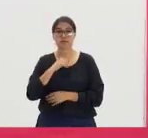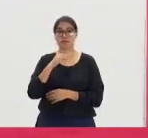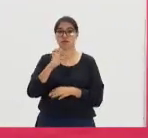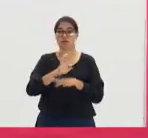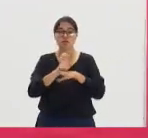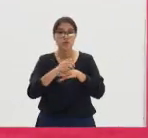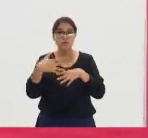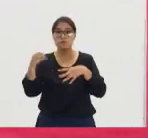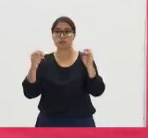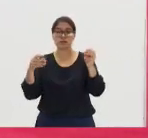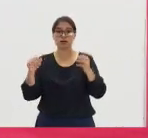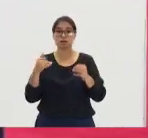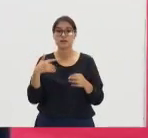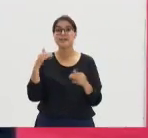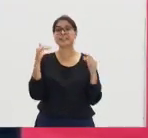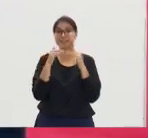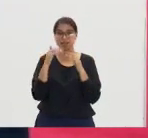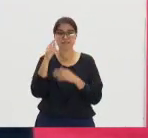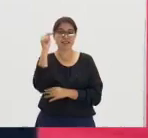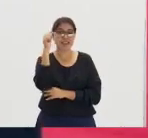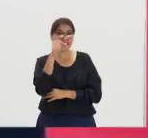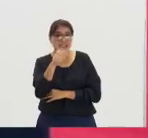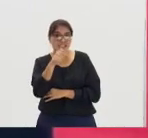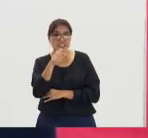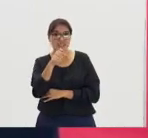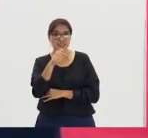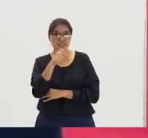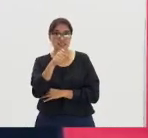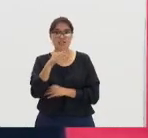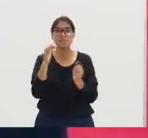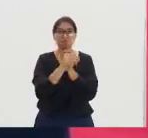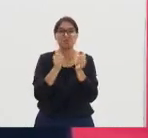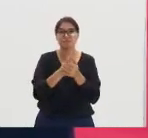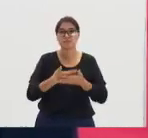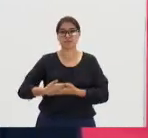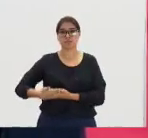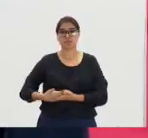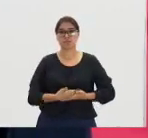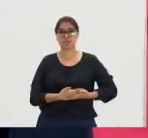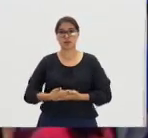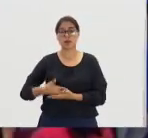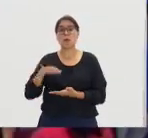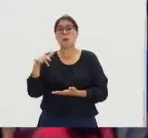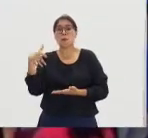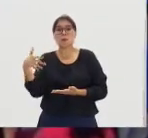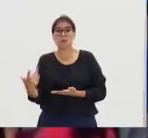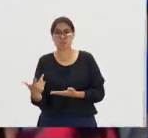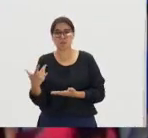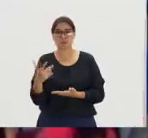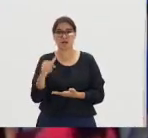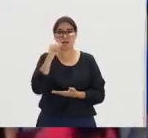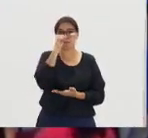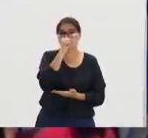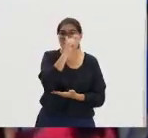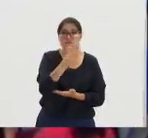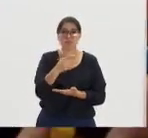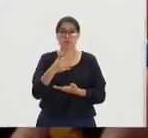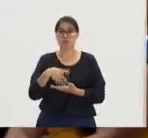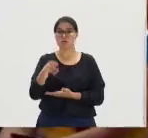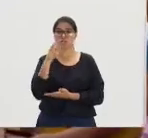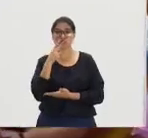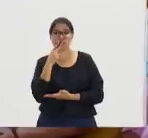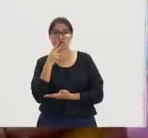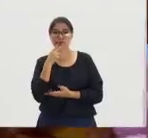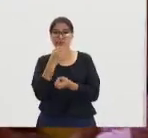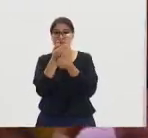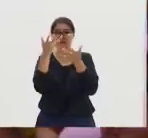centers, a centros de rehabilitación de drogas, los andan metiendo a lugares que les hagan los chamanes una limpia, los mandan a la India a meditar, los mandan a no